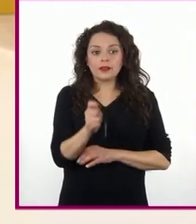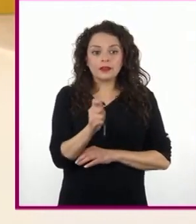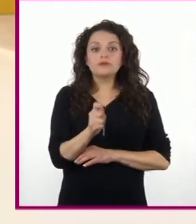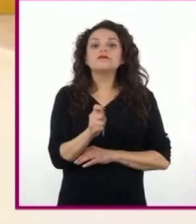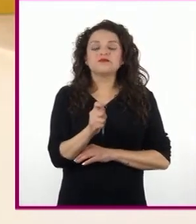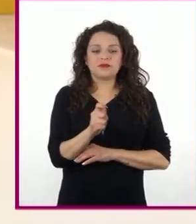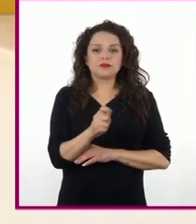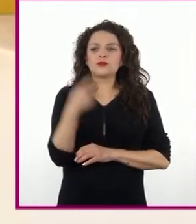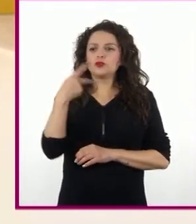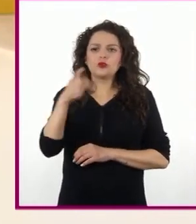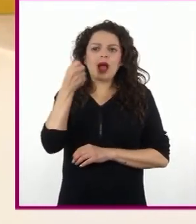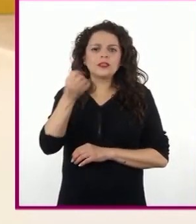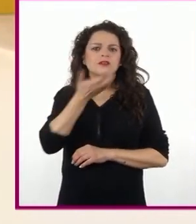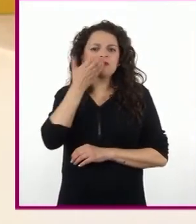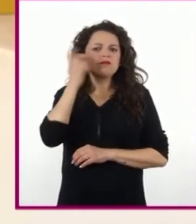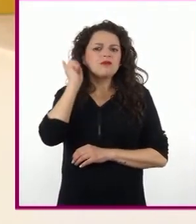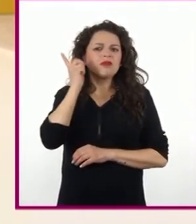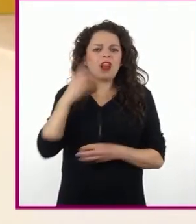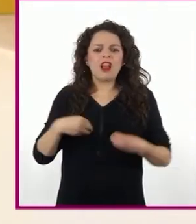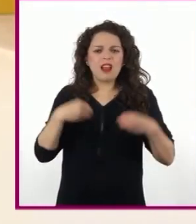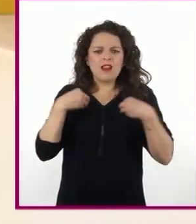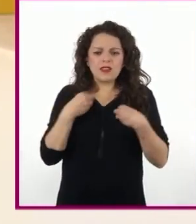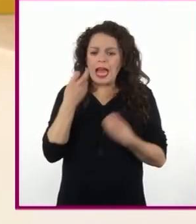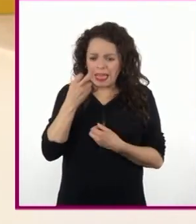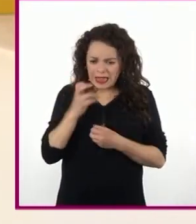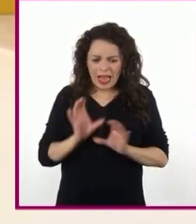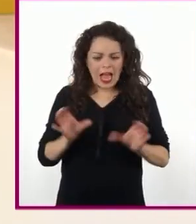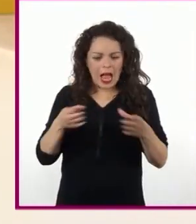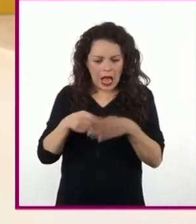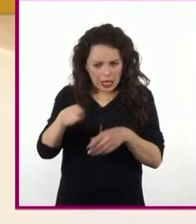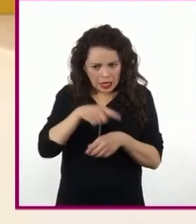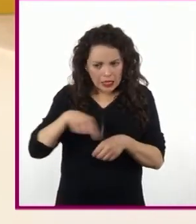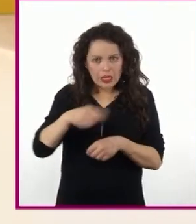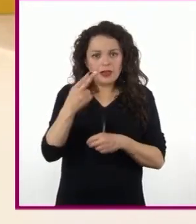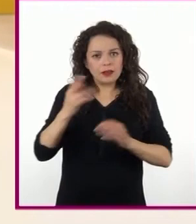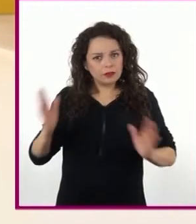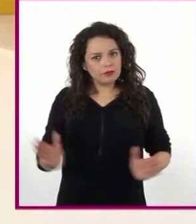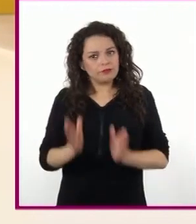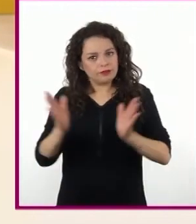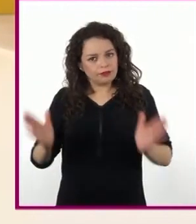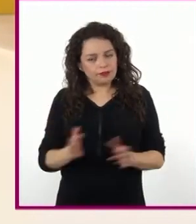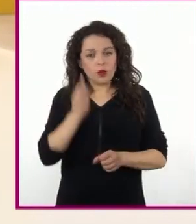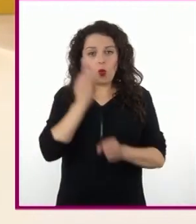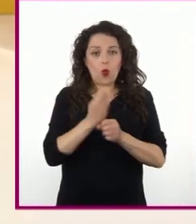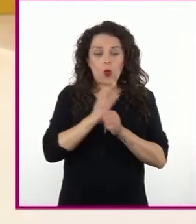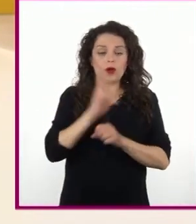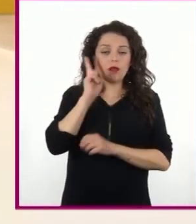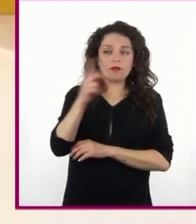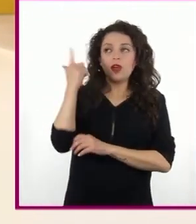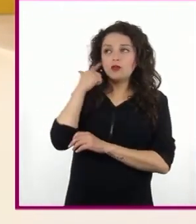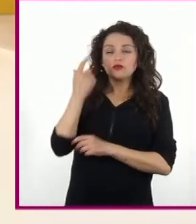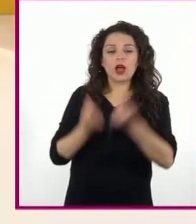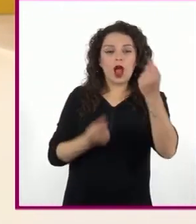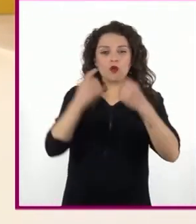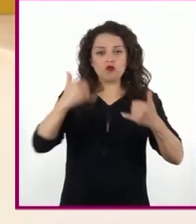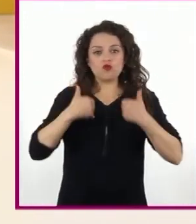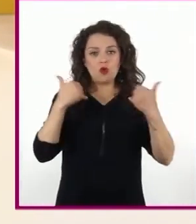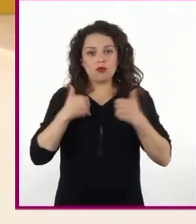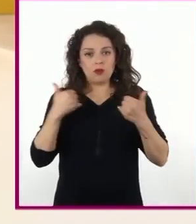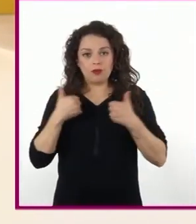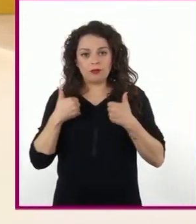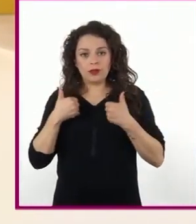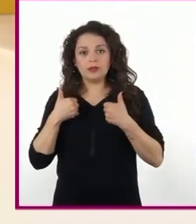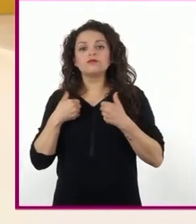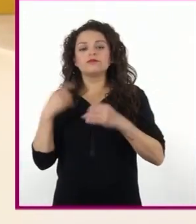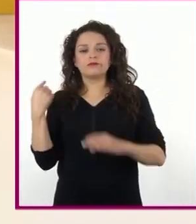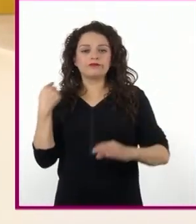manera cotidiana. Ahora, les invito a escuchar los testimonios de algunas y algunos adolescentes que nos hicieron llegar a